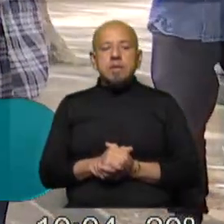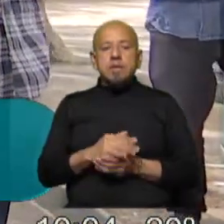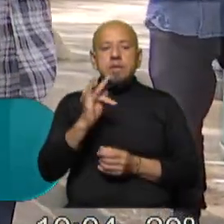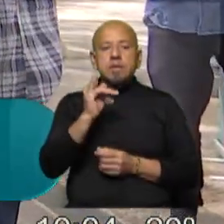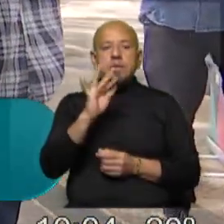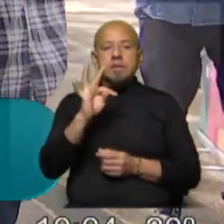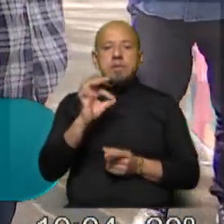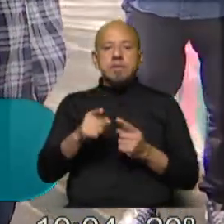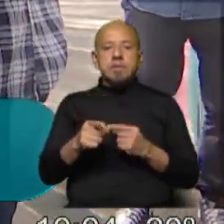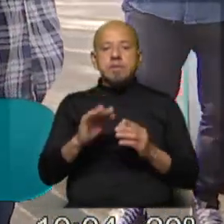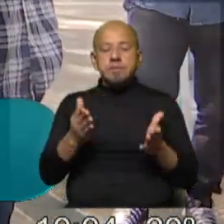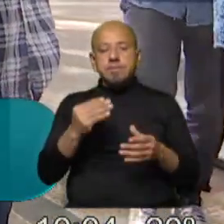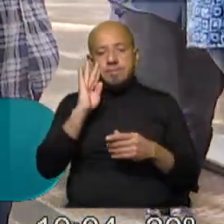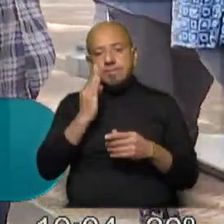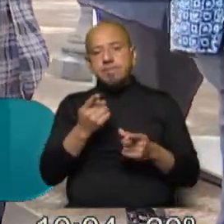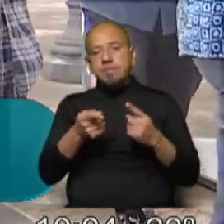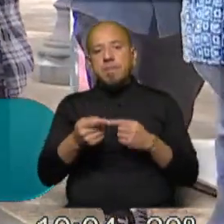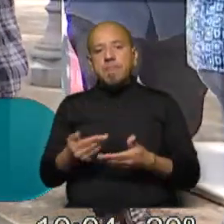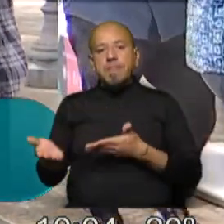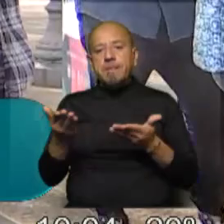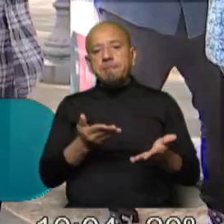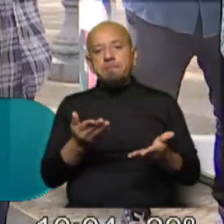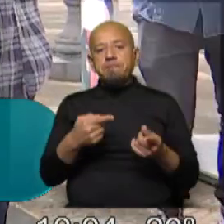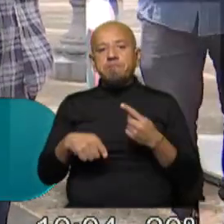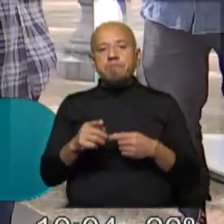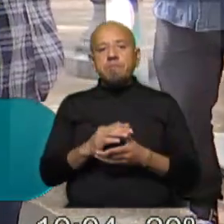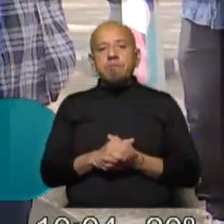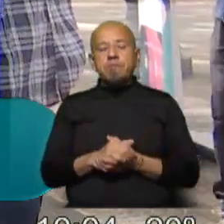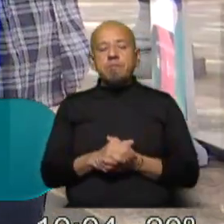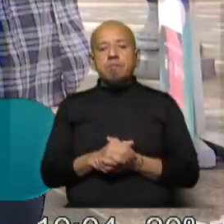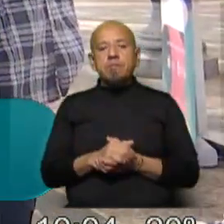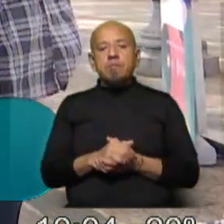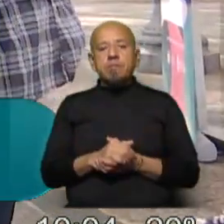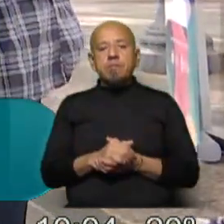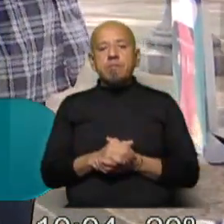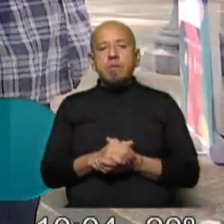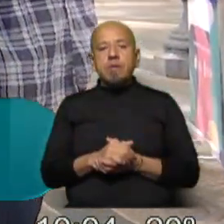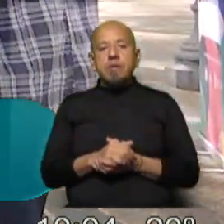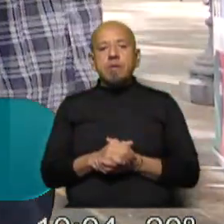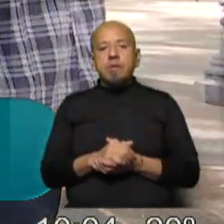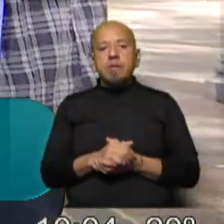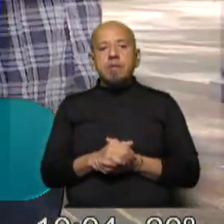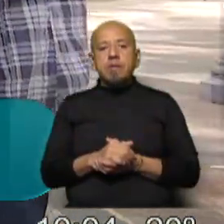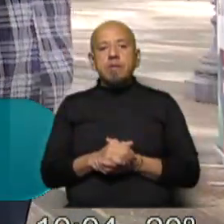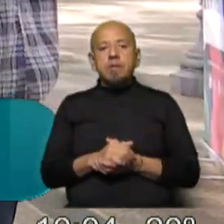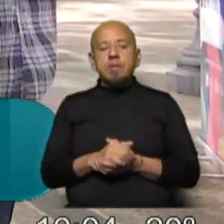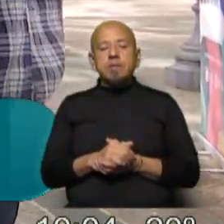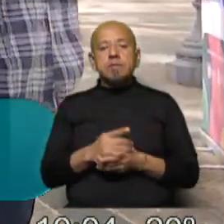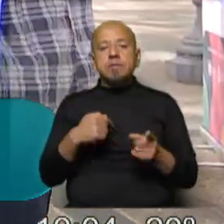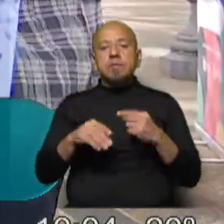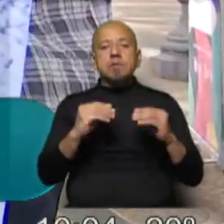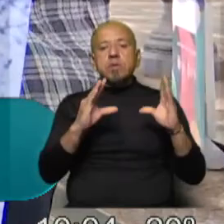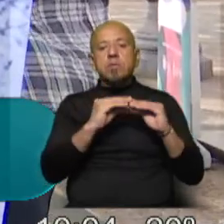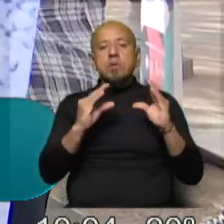a todos ellos los conocemos y los invitamos a participar en la predio que vayan a conocer vecina. Nuestra cooperativa, que ya